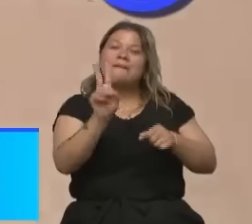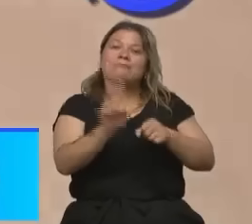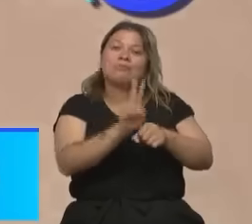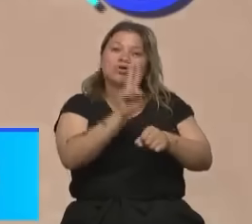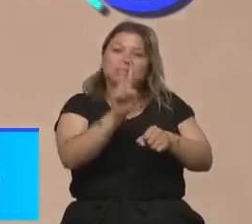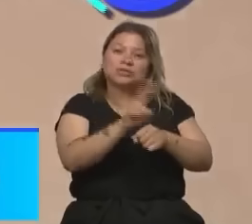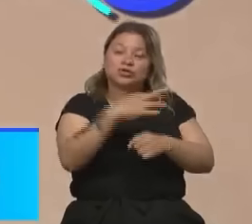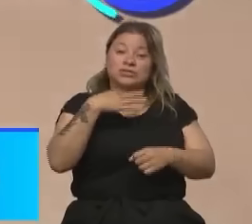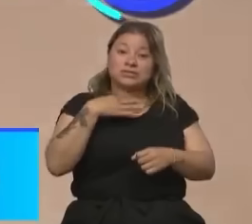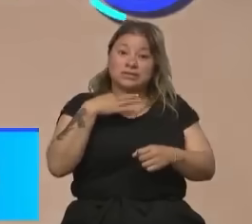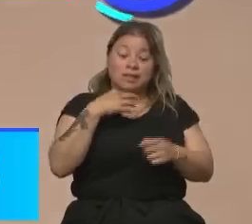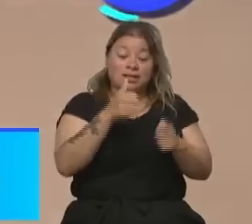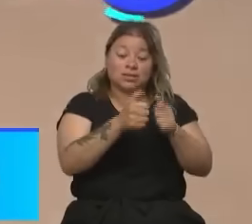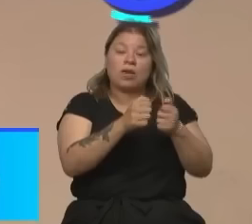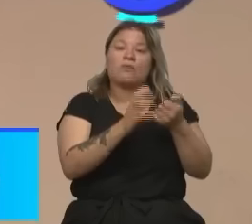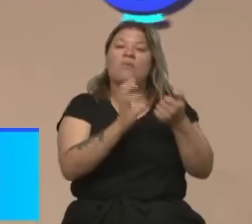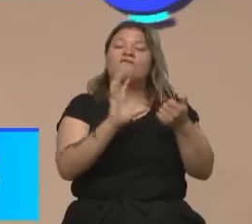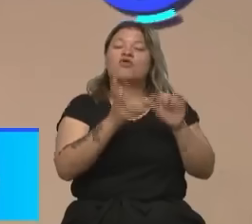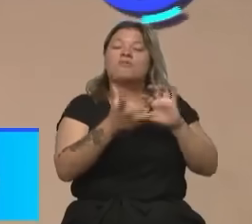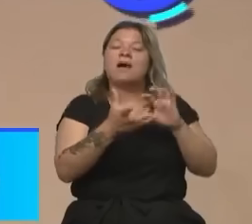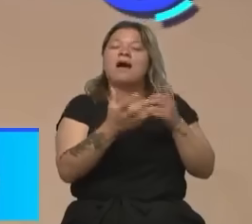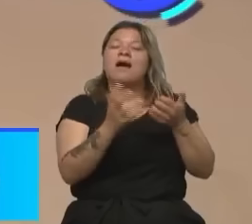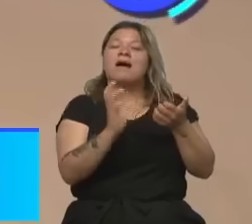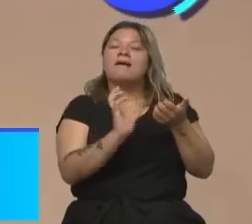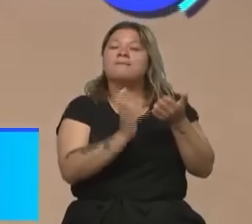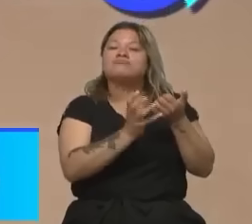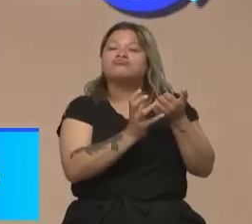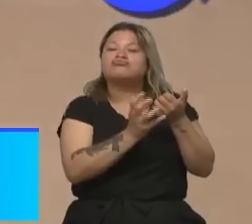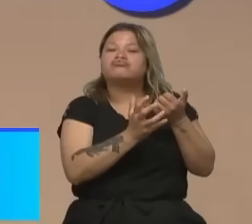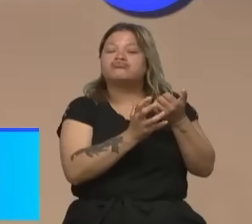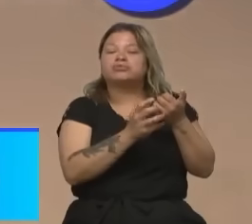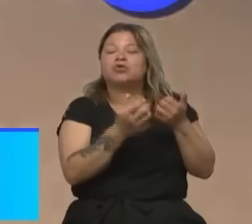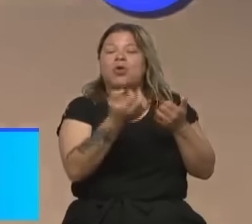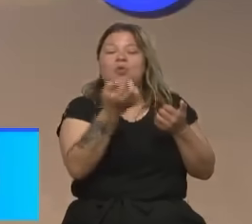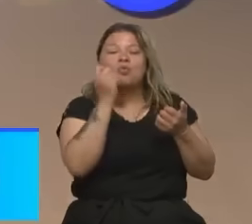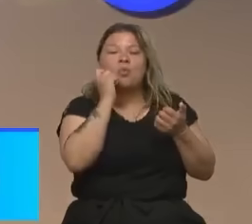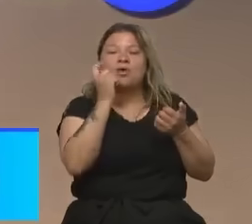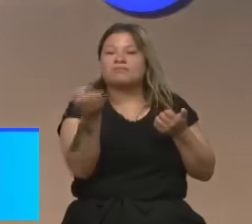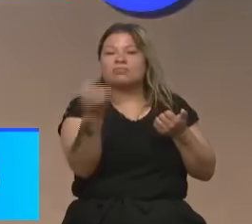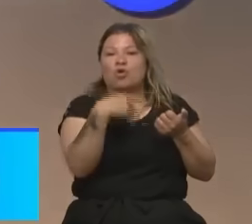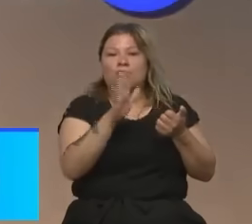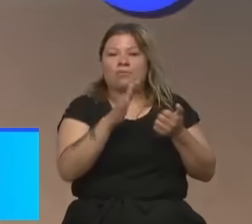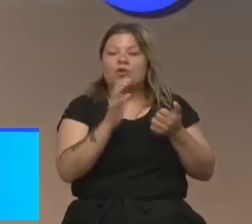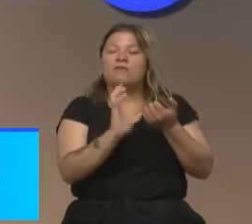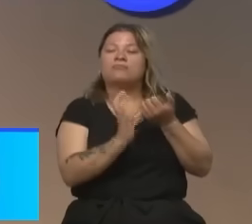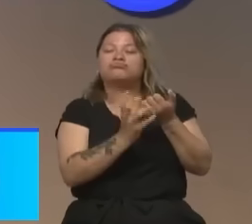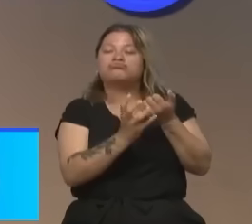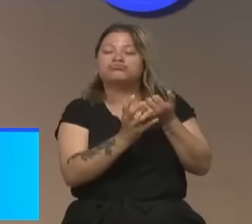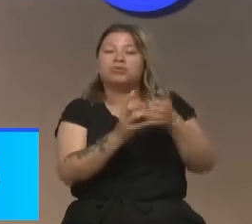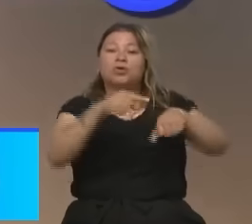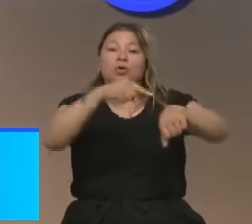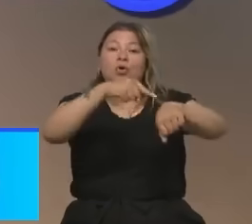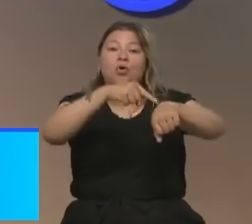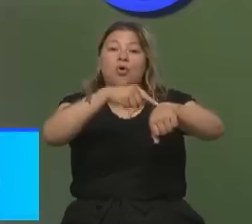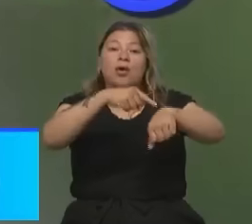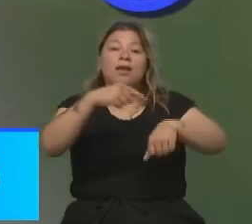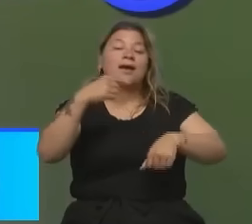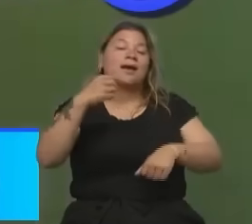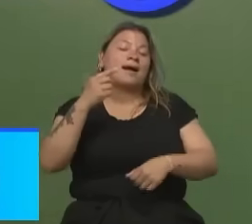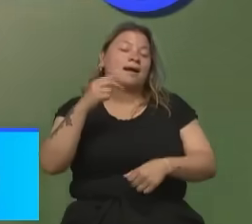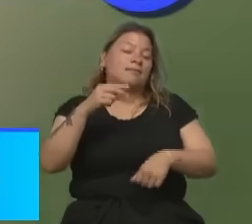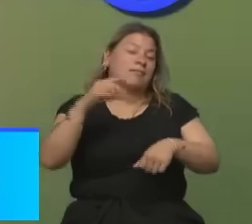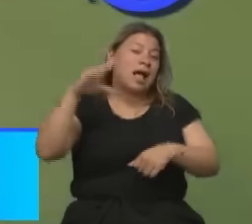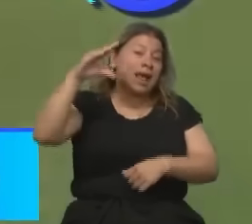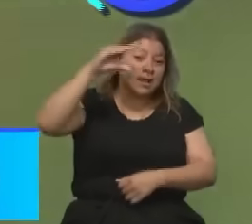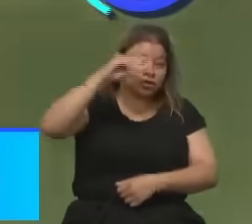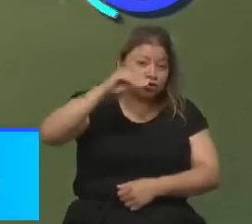hace vibrar el teléfono. No es un mensaje para no colapsar las líneas, pero que llega a todos en simultáneo. Pero llegó a las 8 y 10 de la